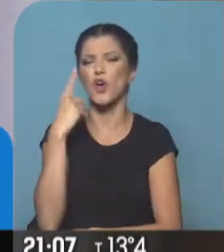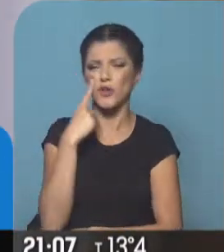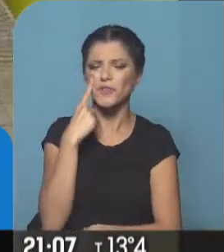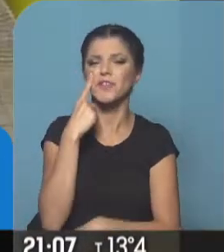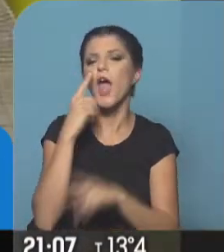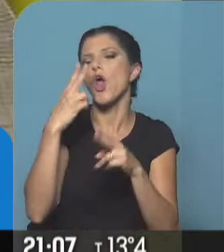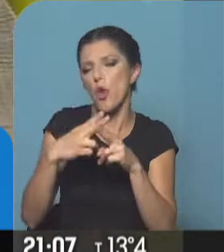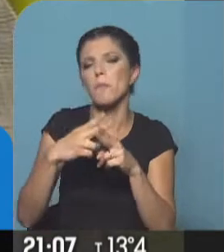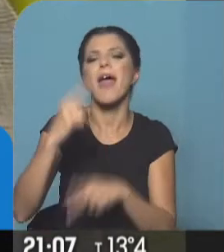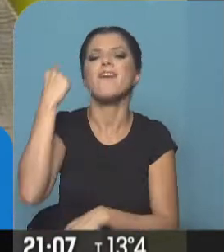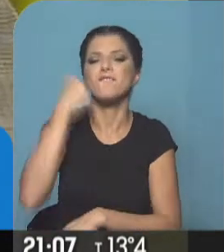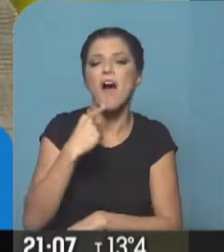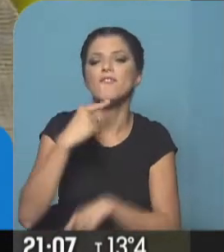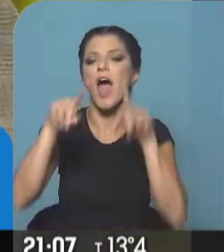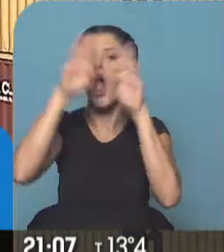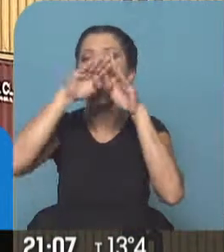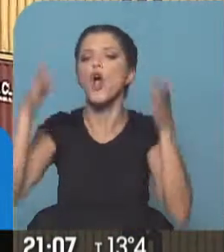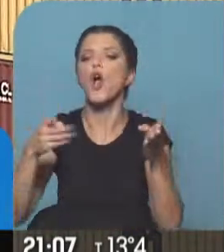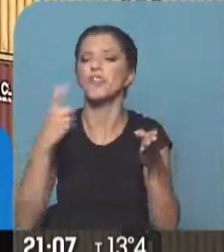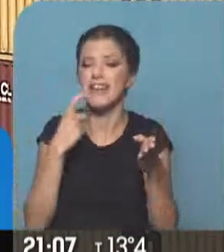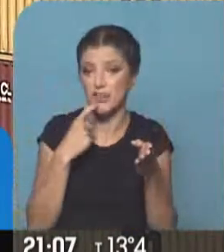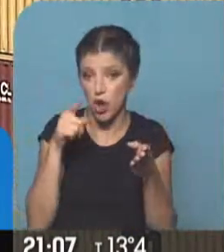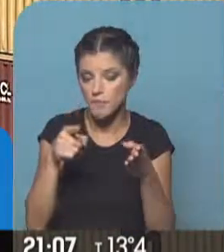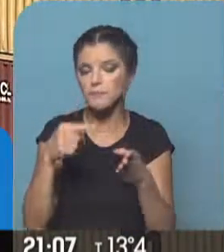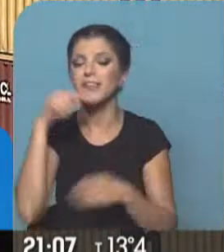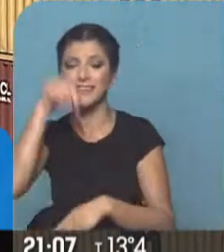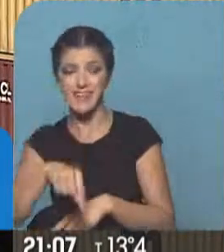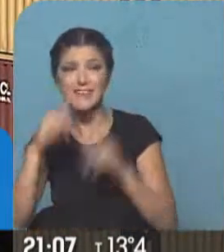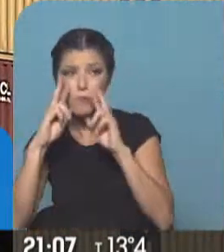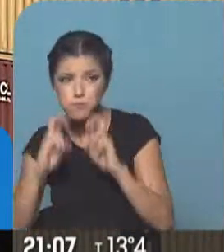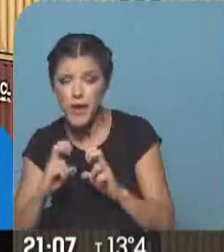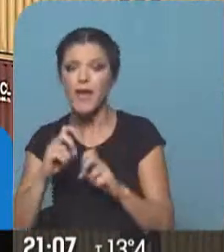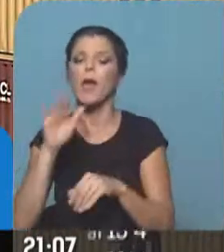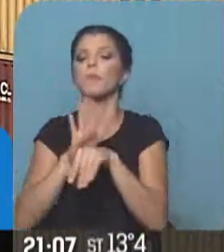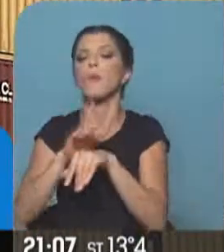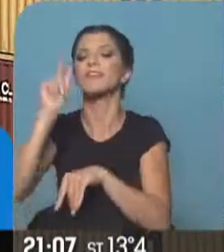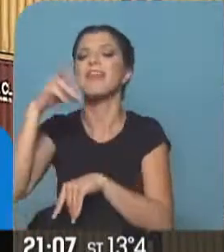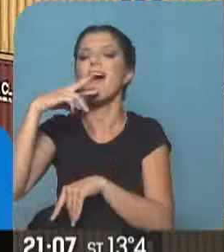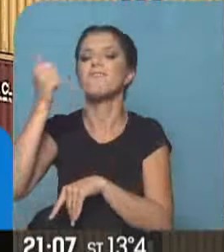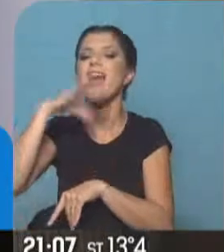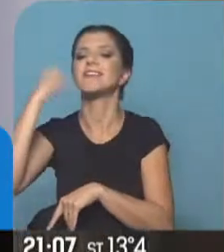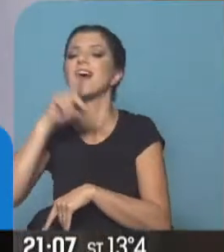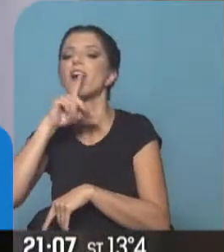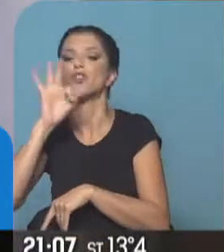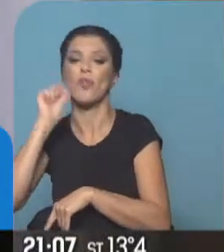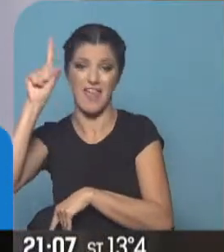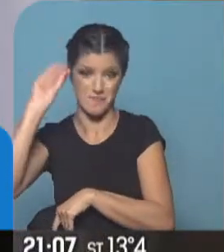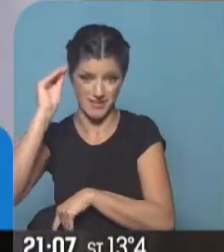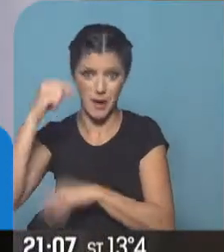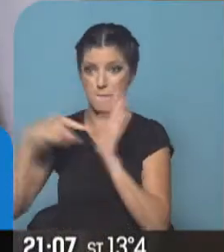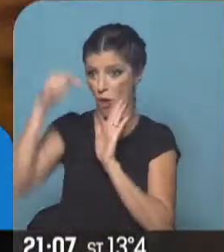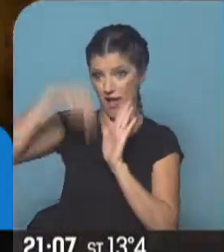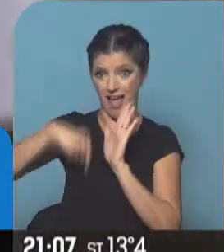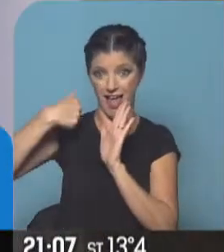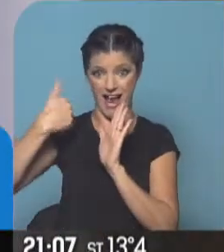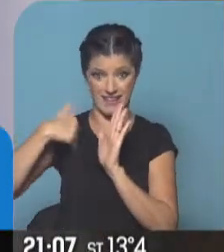los Contenedores, aseguró que la investigación es el lavallato de la Argentina. Bueno, yo lo califiqué como el lavallato argentino, ¿no?